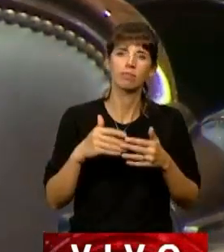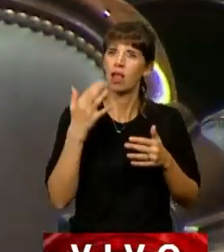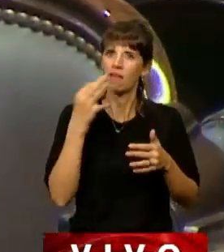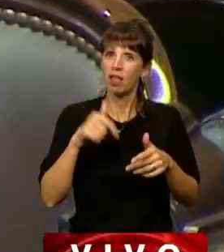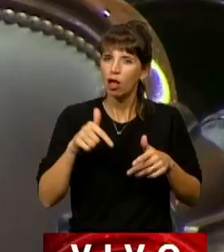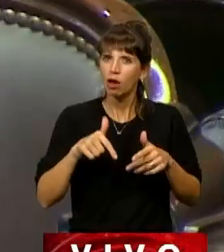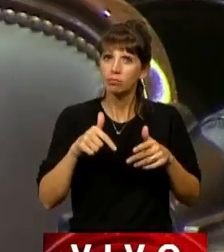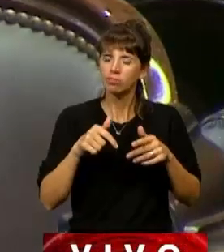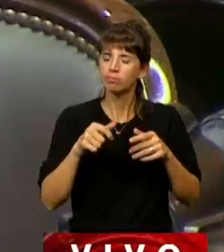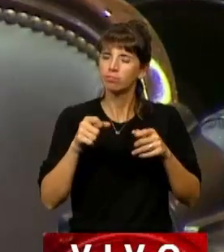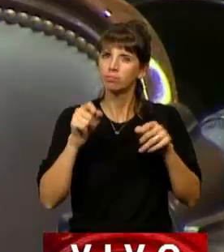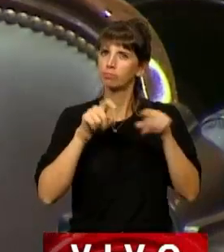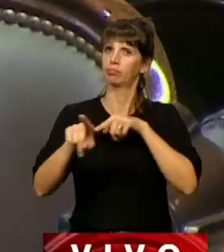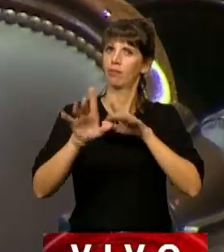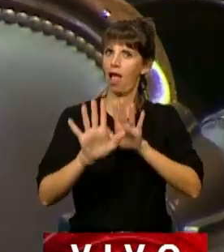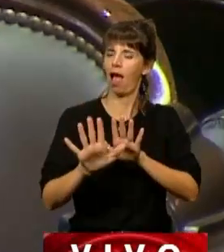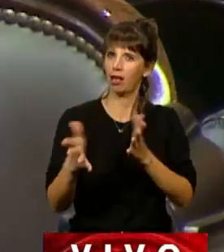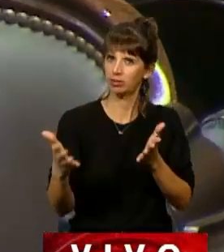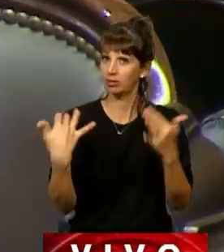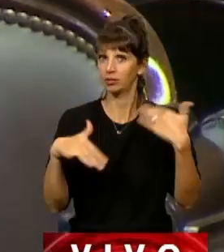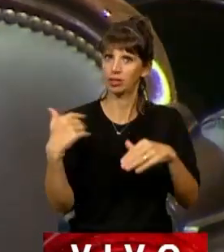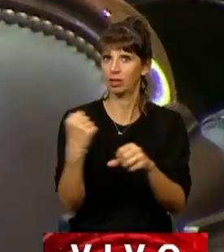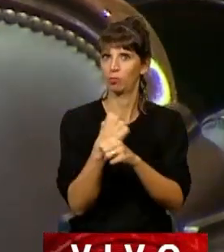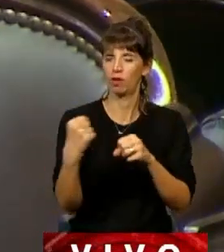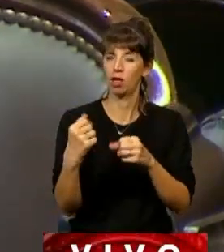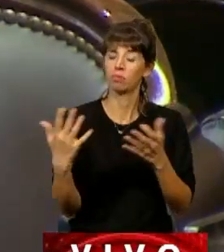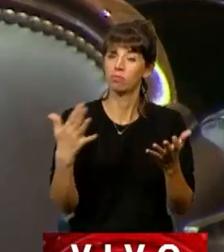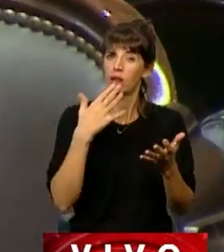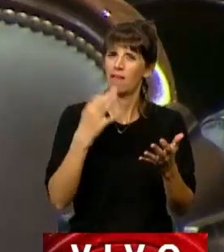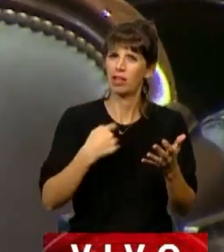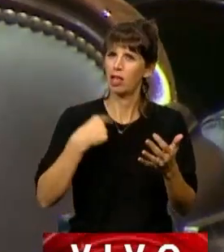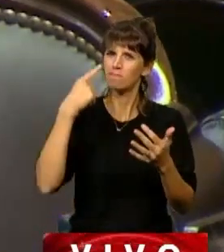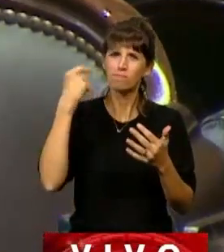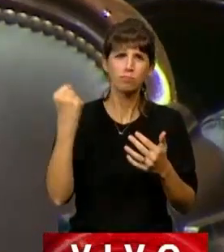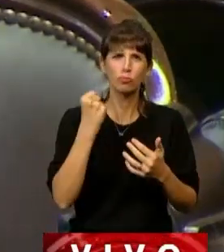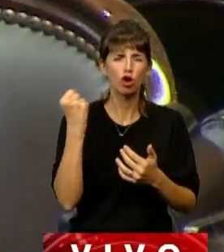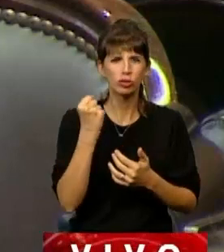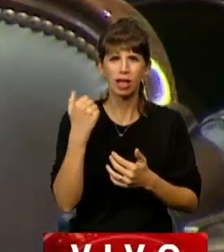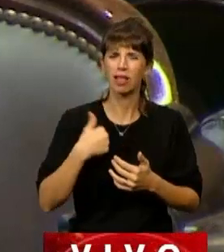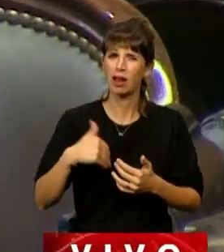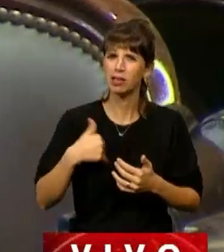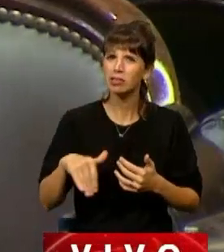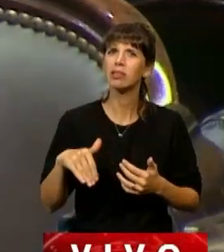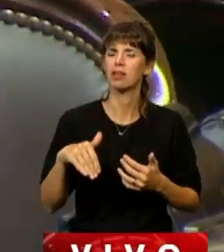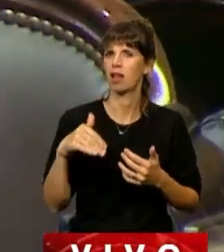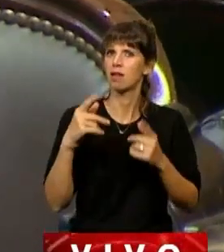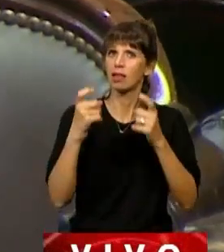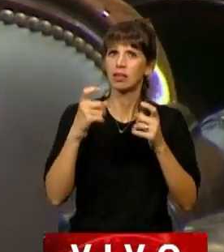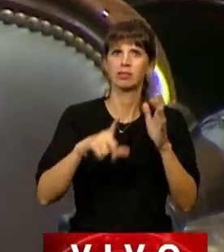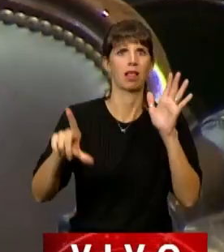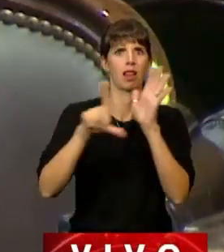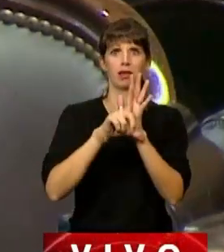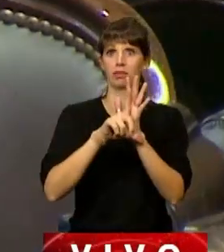trámite express que estamos teniendo hoy. Porque considero sumamente importante que Argentina tenga un marco